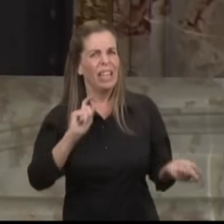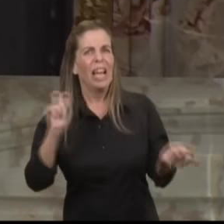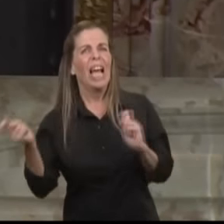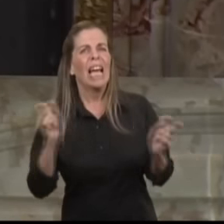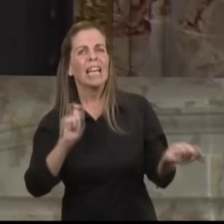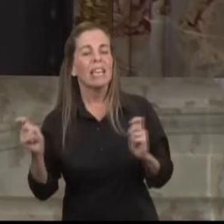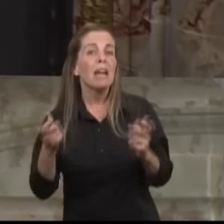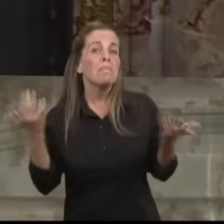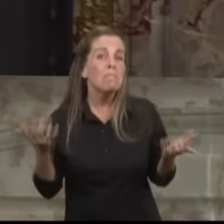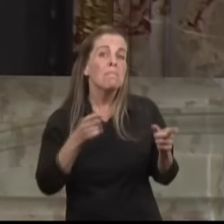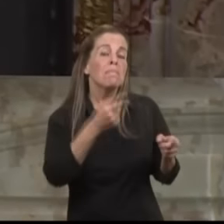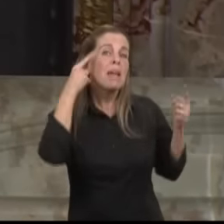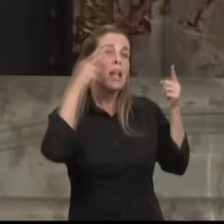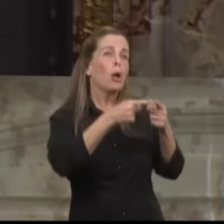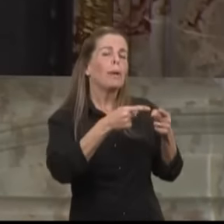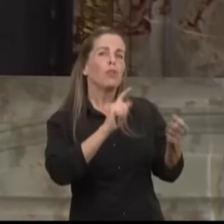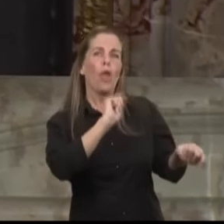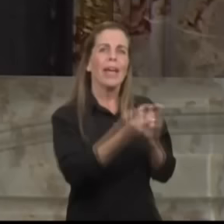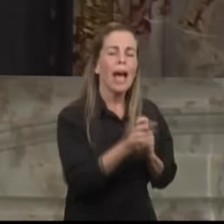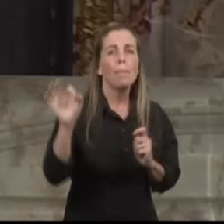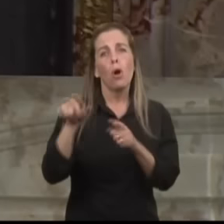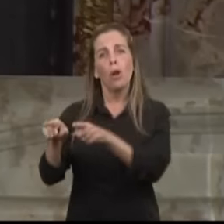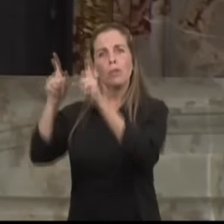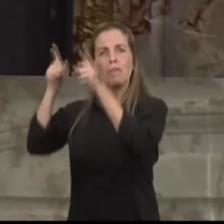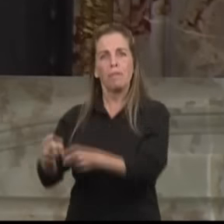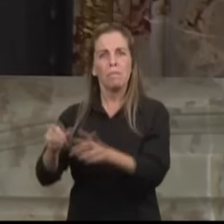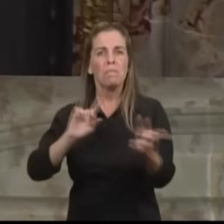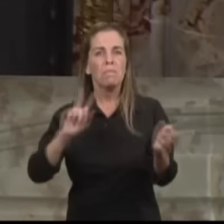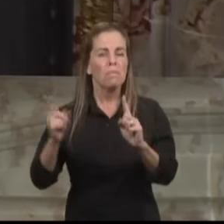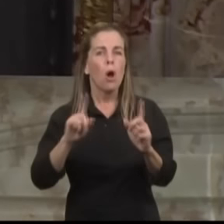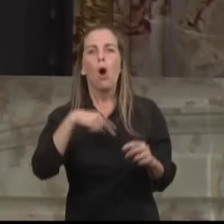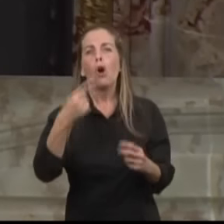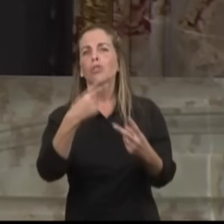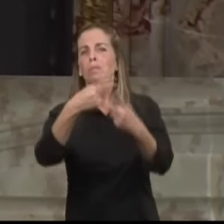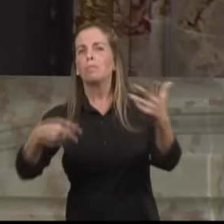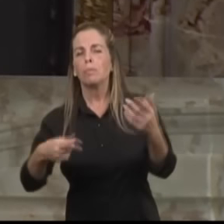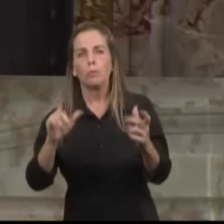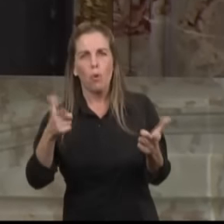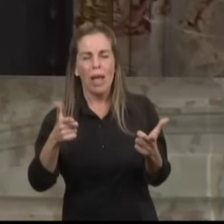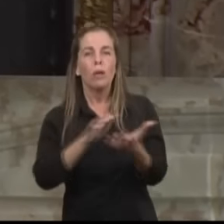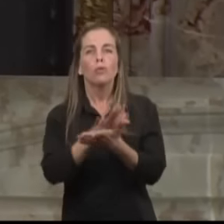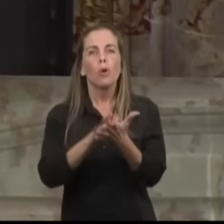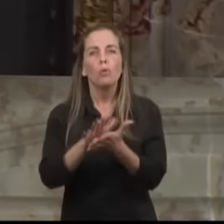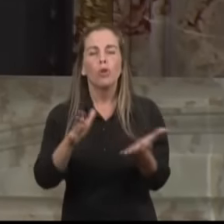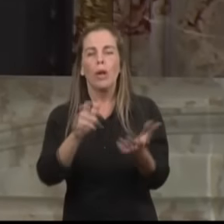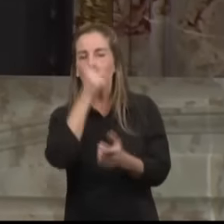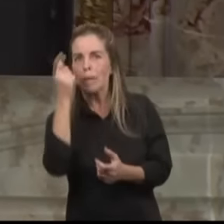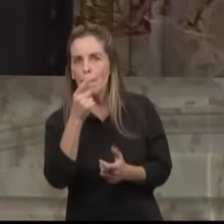imparable del cambio o el objeto inamovible. No hay terceras vías en esta encrucijada, no hay soluciones